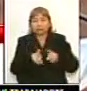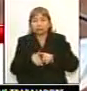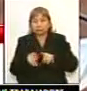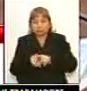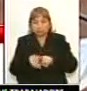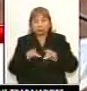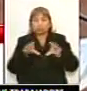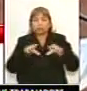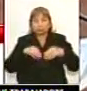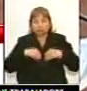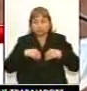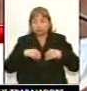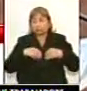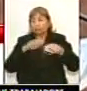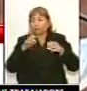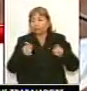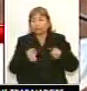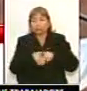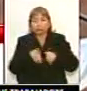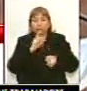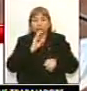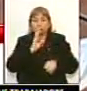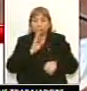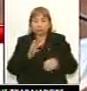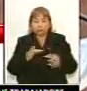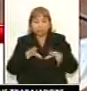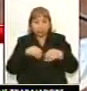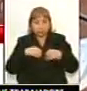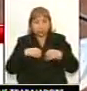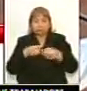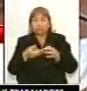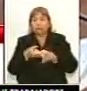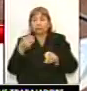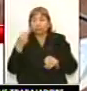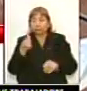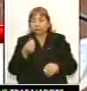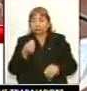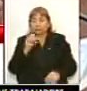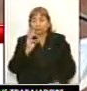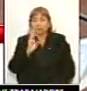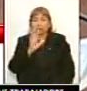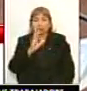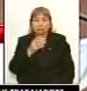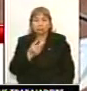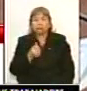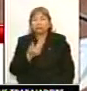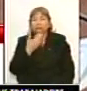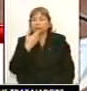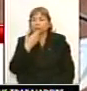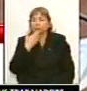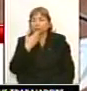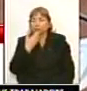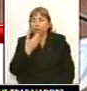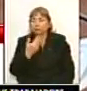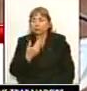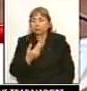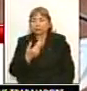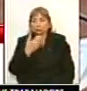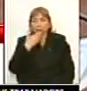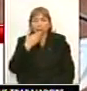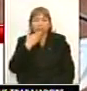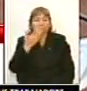se aprobó el REJA. Dijeron lo mismo cuando se aprobó el retiro de los aportes a los 65 años. ¿Quién? Que me diga